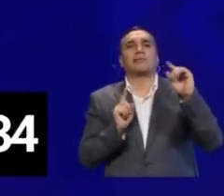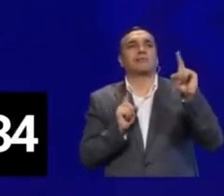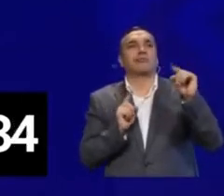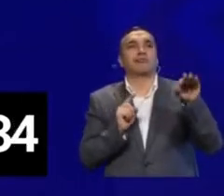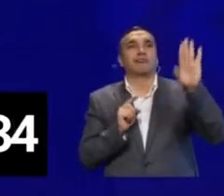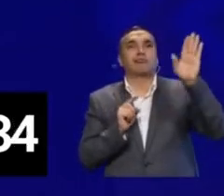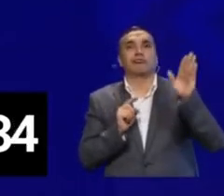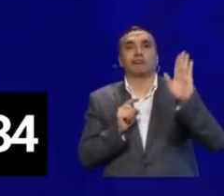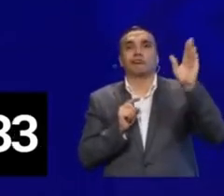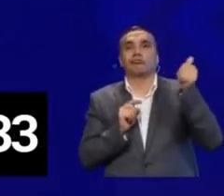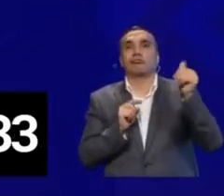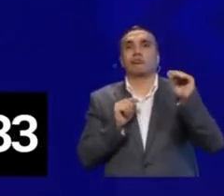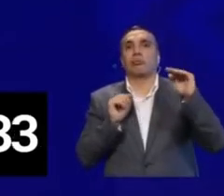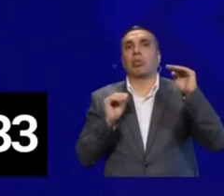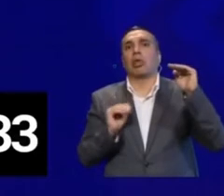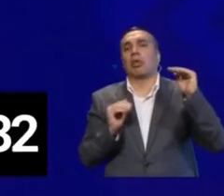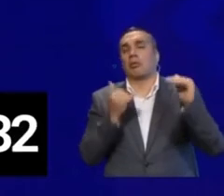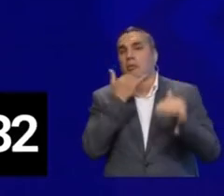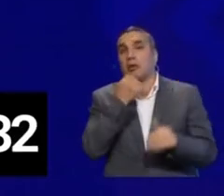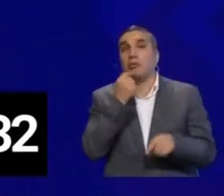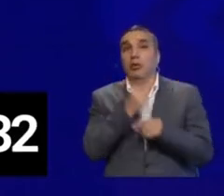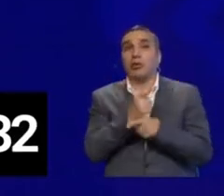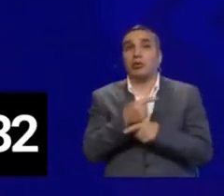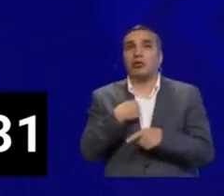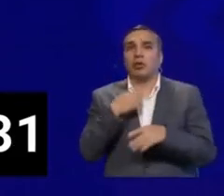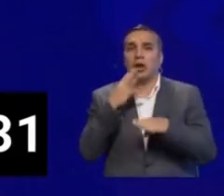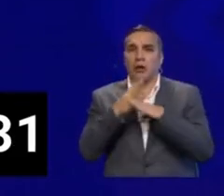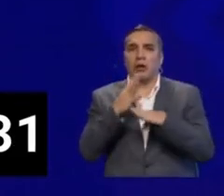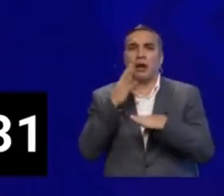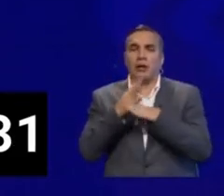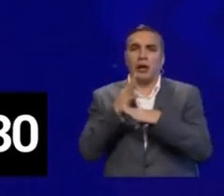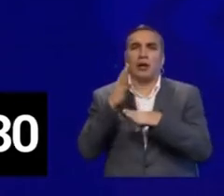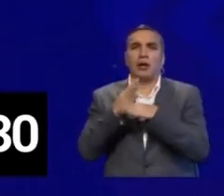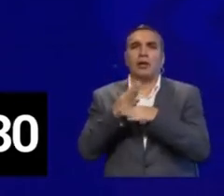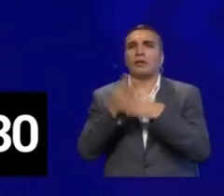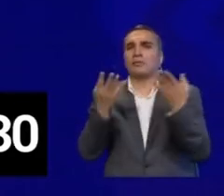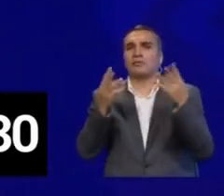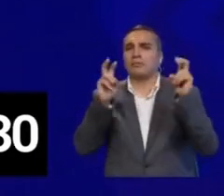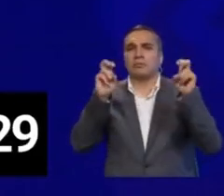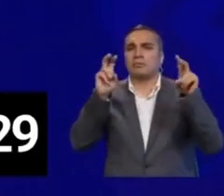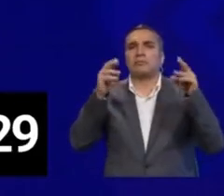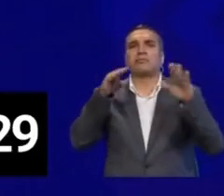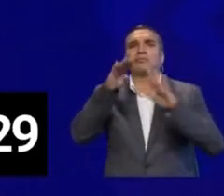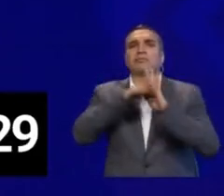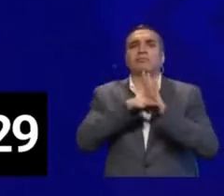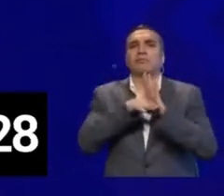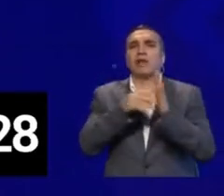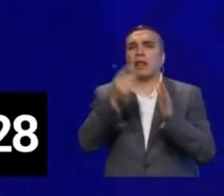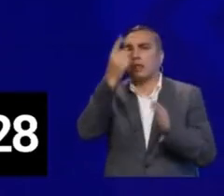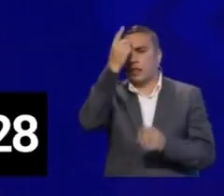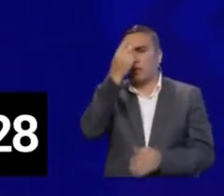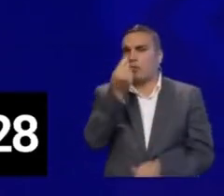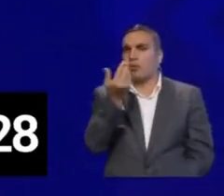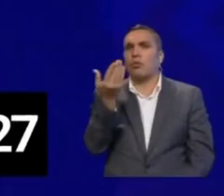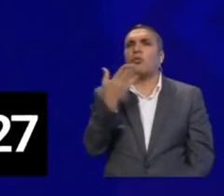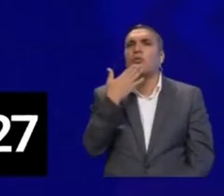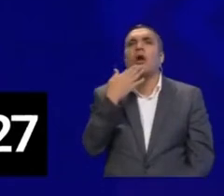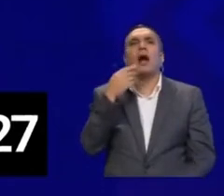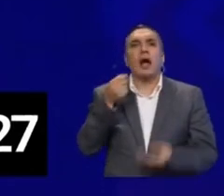todo es demasiado caro. Por eso yo estoy hablando constantemente de reducir los costos. Costos de